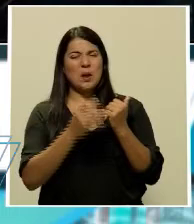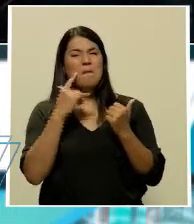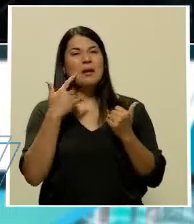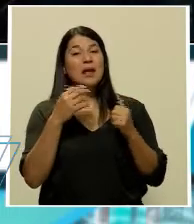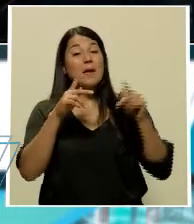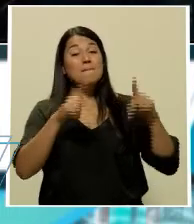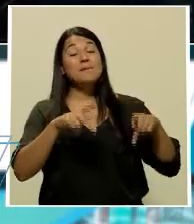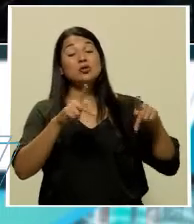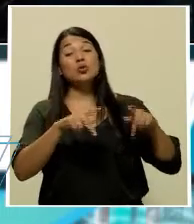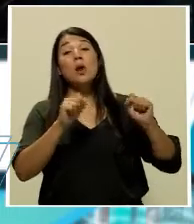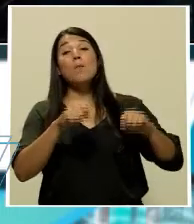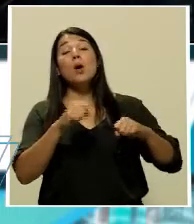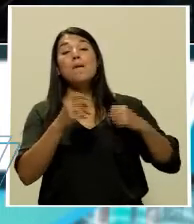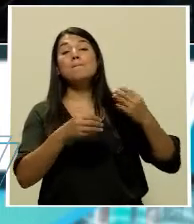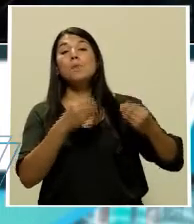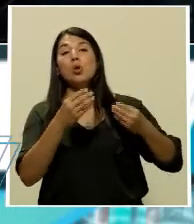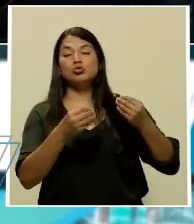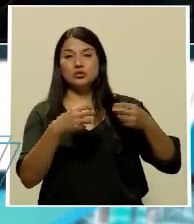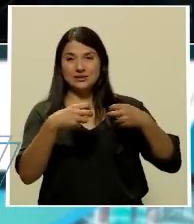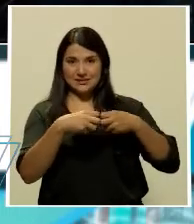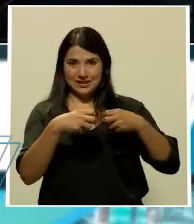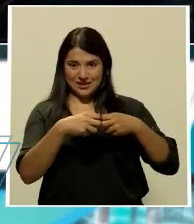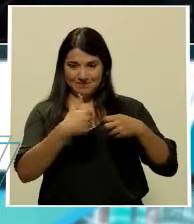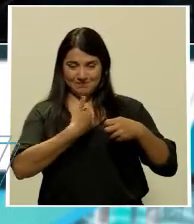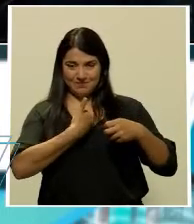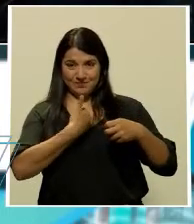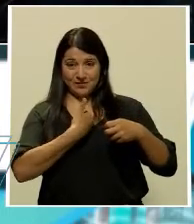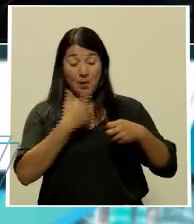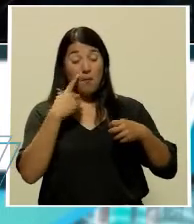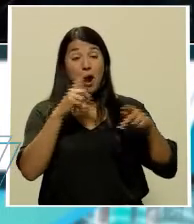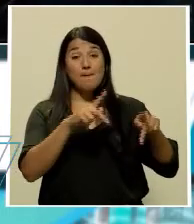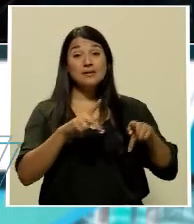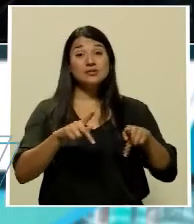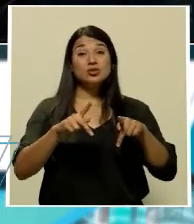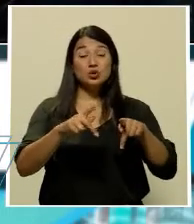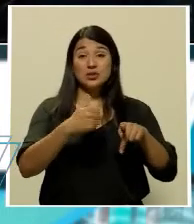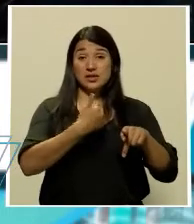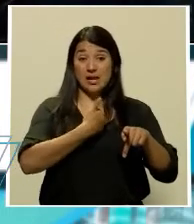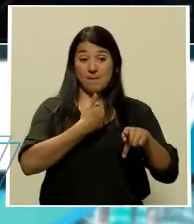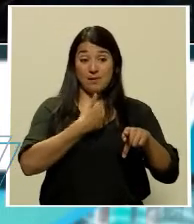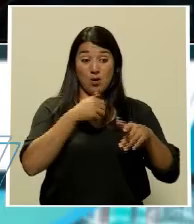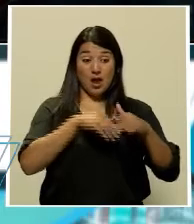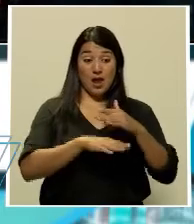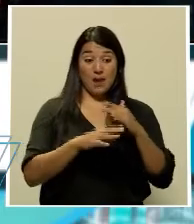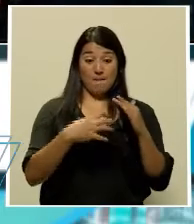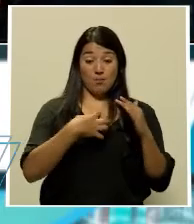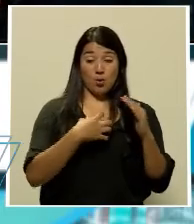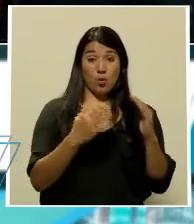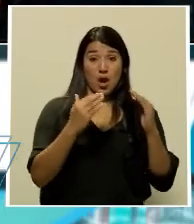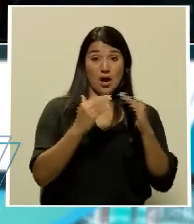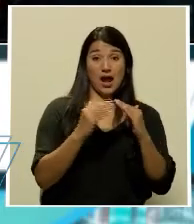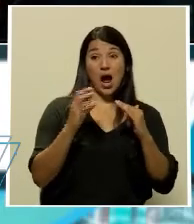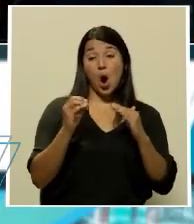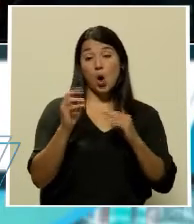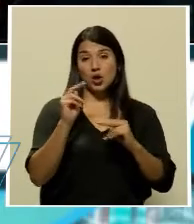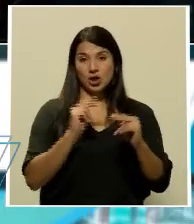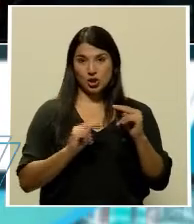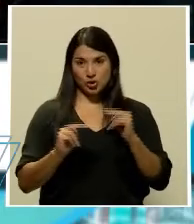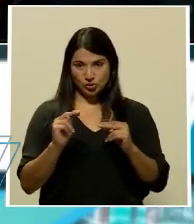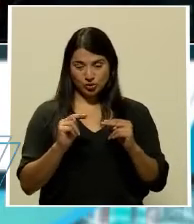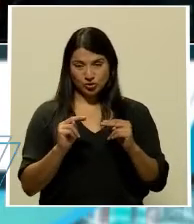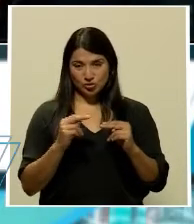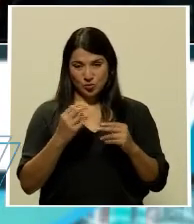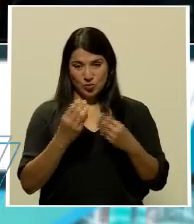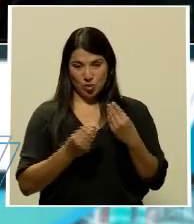personas autogeneren electricidad, para que la gente se autoabastezca en sus hogares, en sus negocios. Sin embargo,